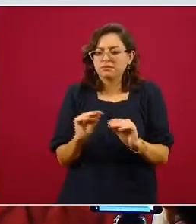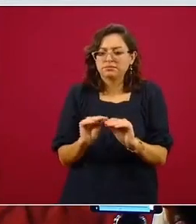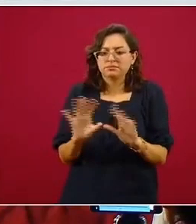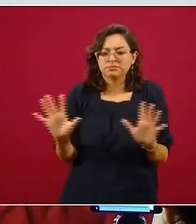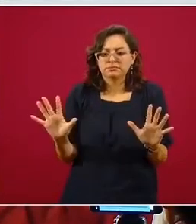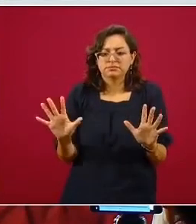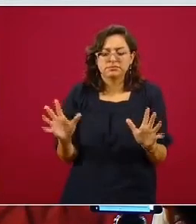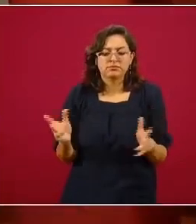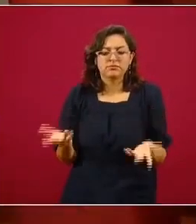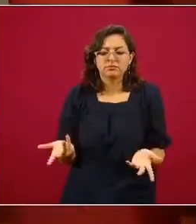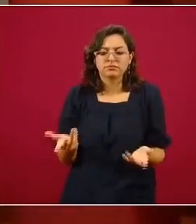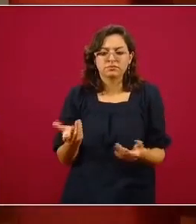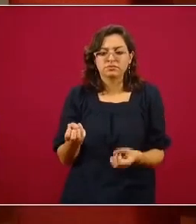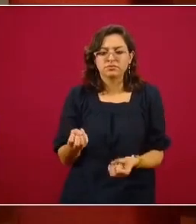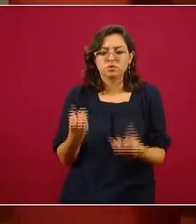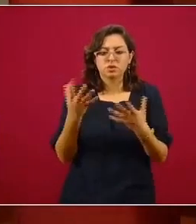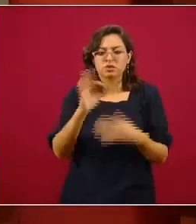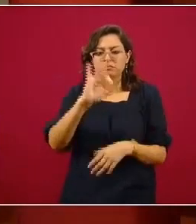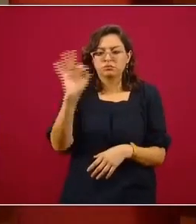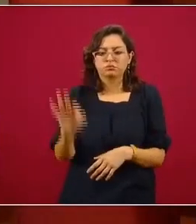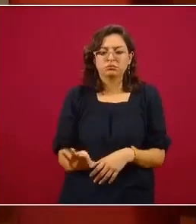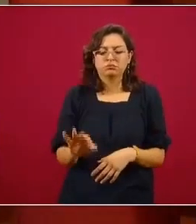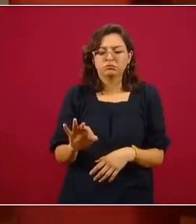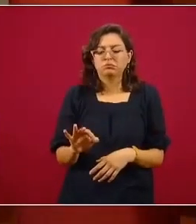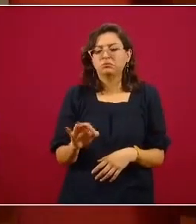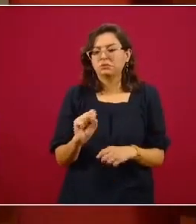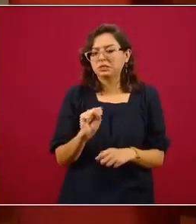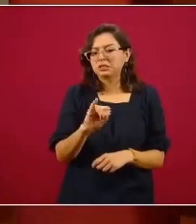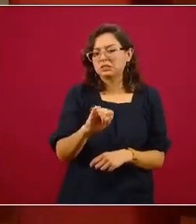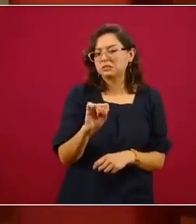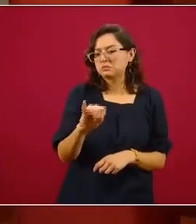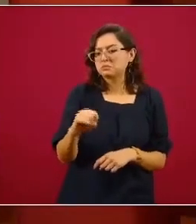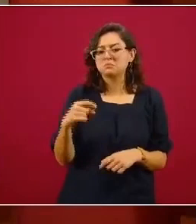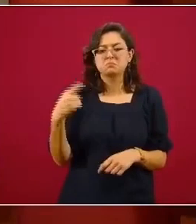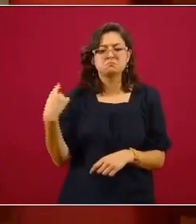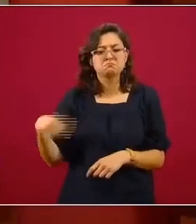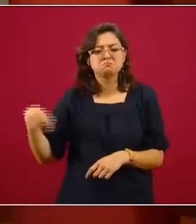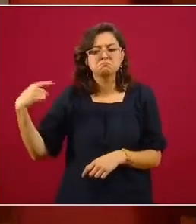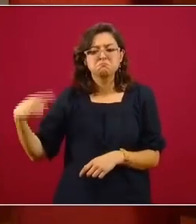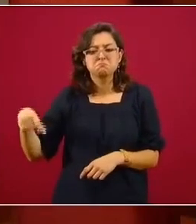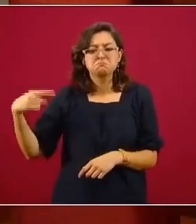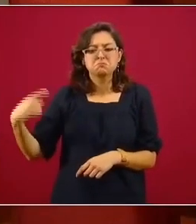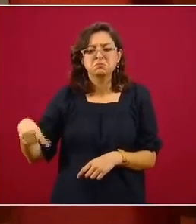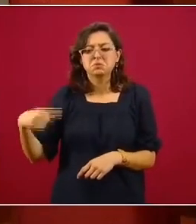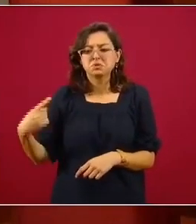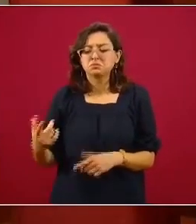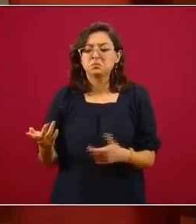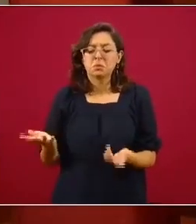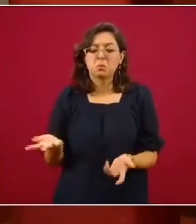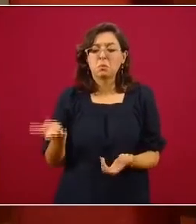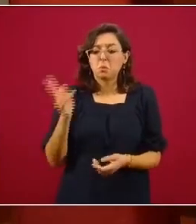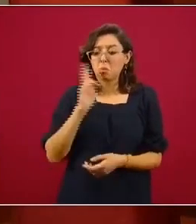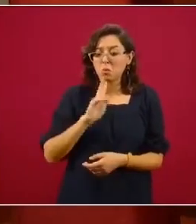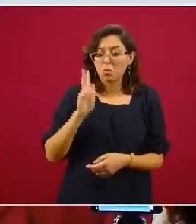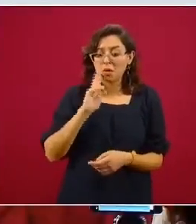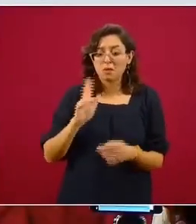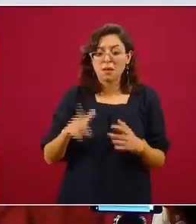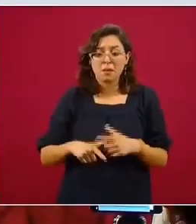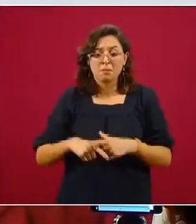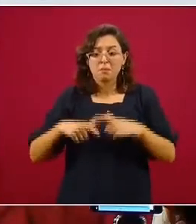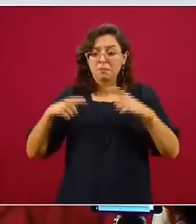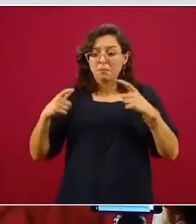aquí, precisamente en el porcentaje de positividad, que mantiene una estabilidad, independientemente que la cantidad de pruebas se